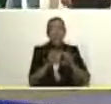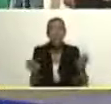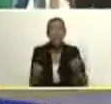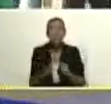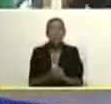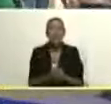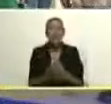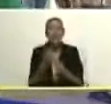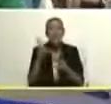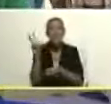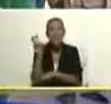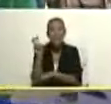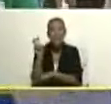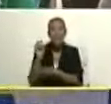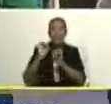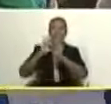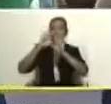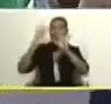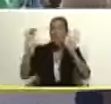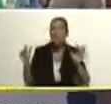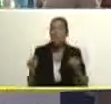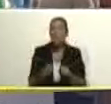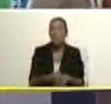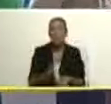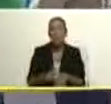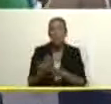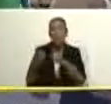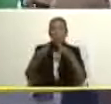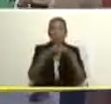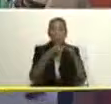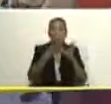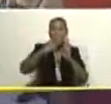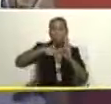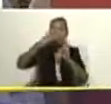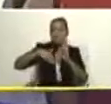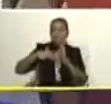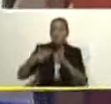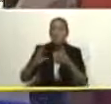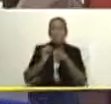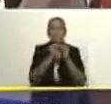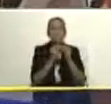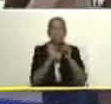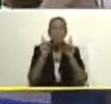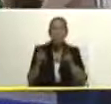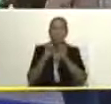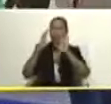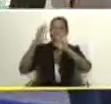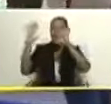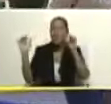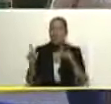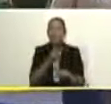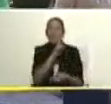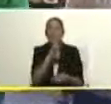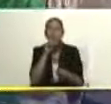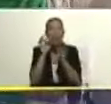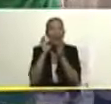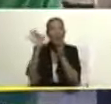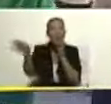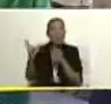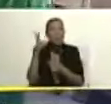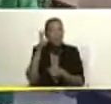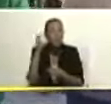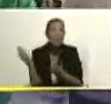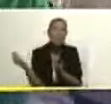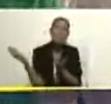de milagro, porque las bricomiles son un milagro. Por ahí me saludan, se escucha mi nombre a lo lejos y